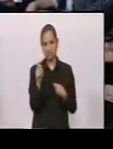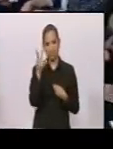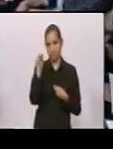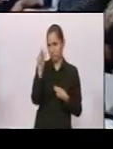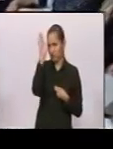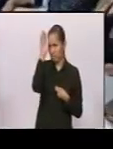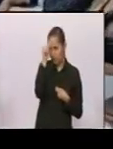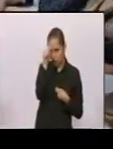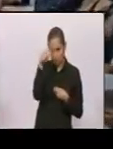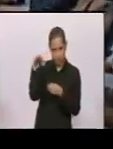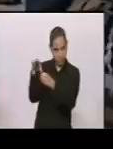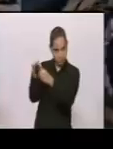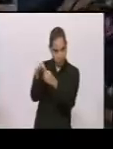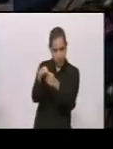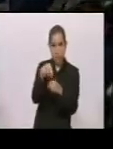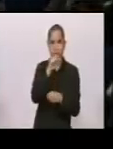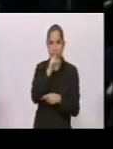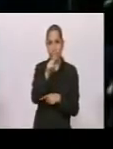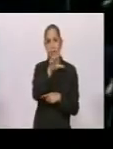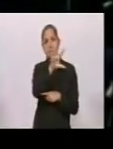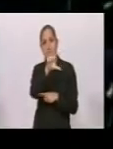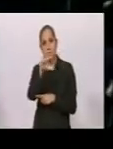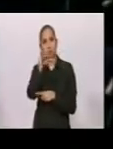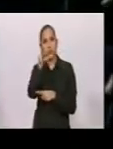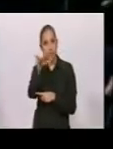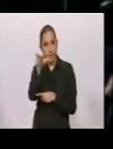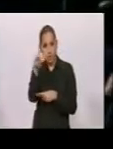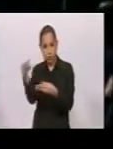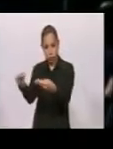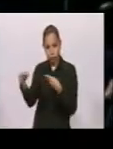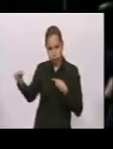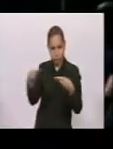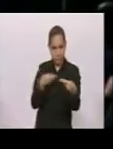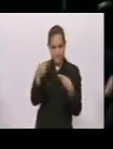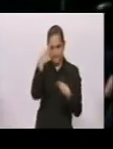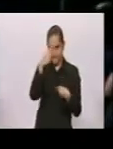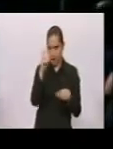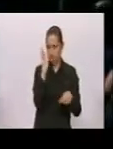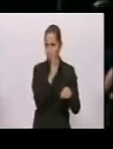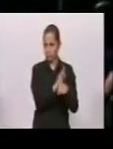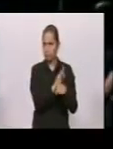58 recursos de reconsideración relacionados